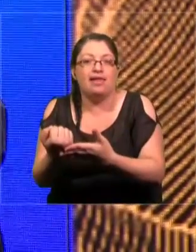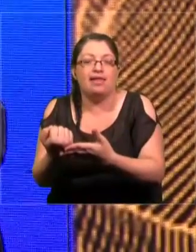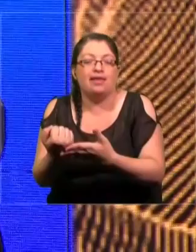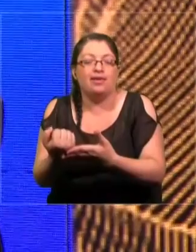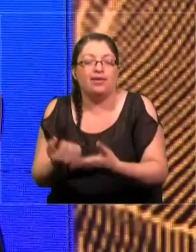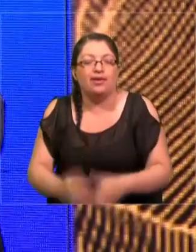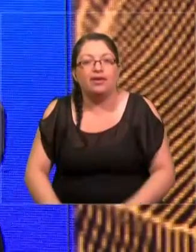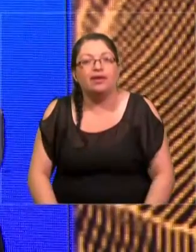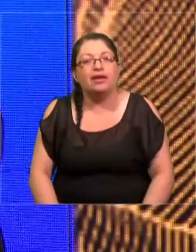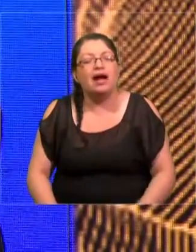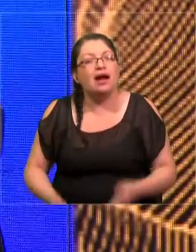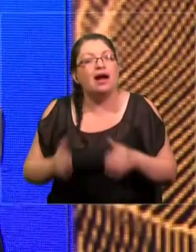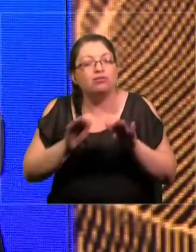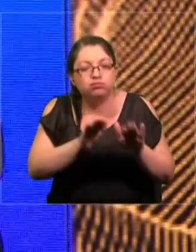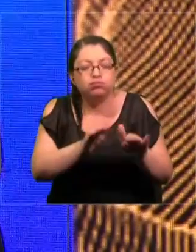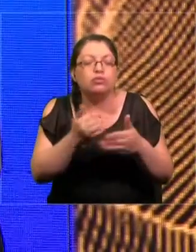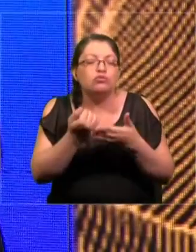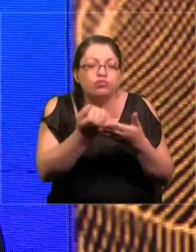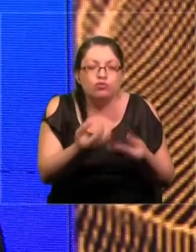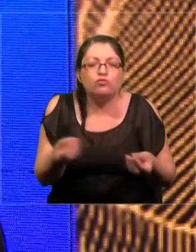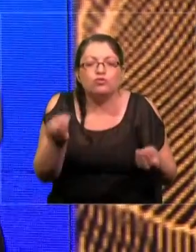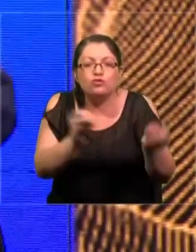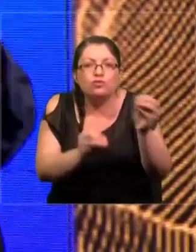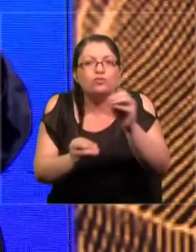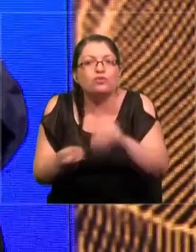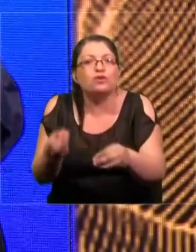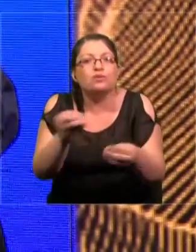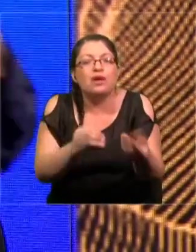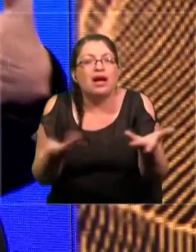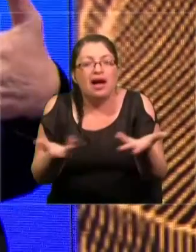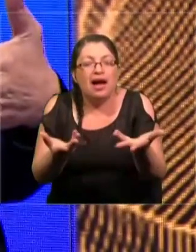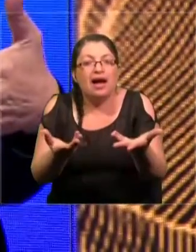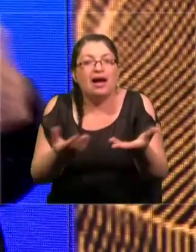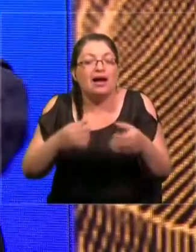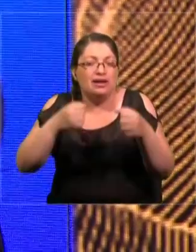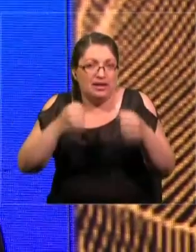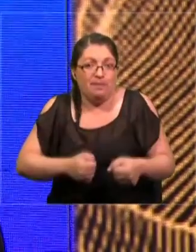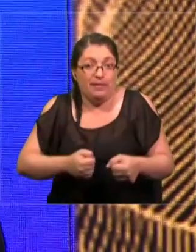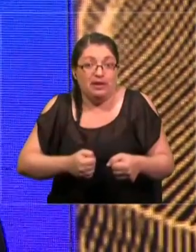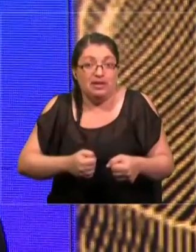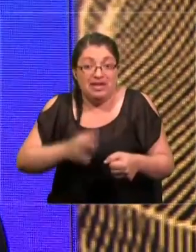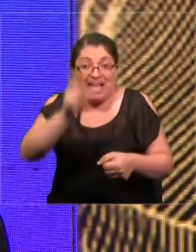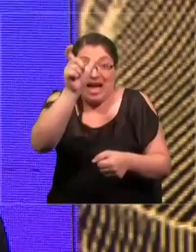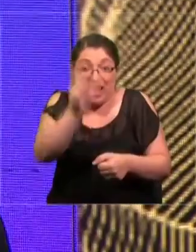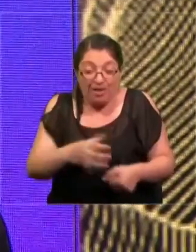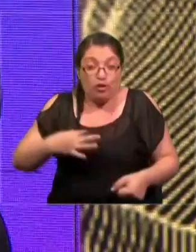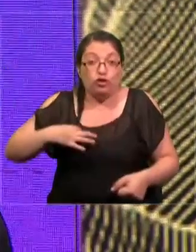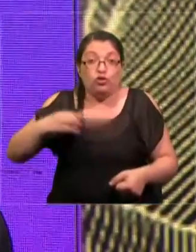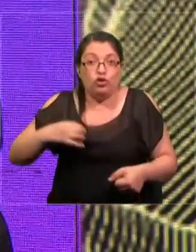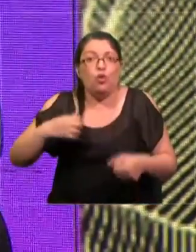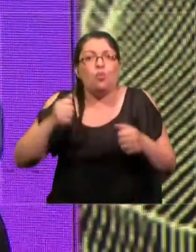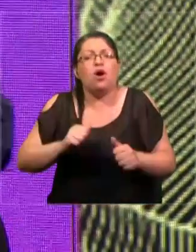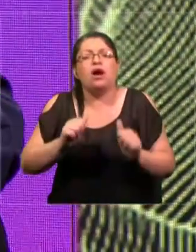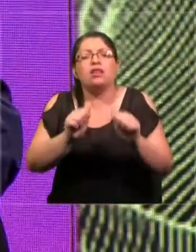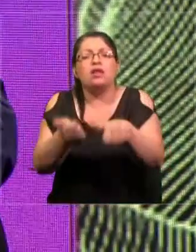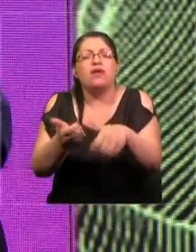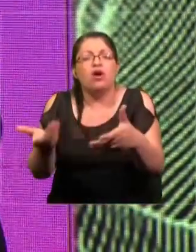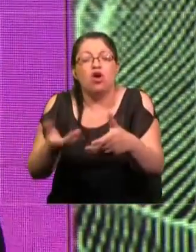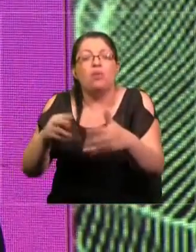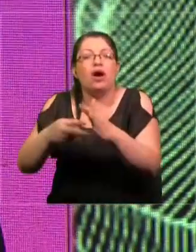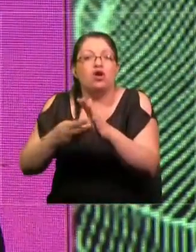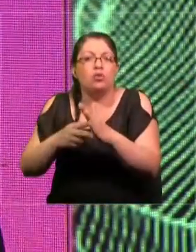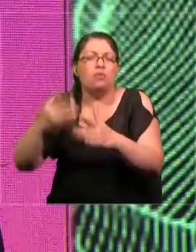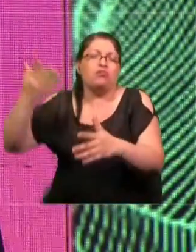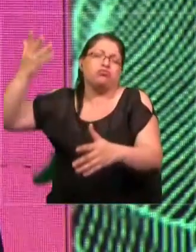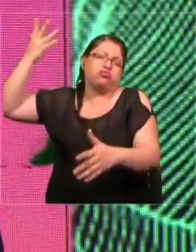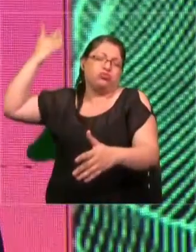auxiliar, aportar a la capacidad de desafío del ciudadano a los problemas de arrastre